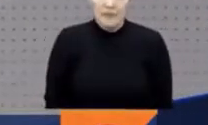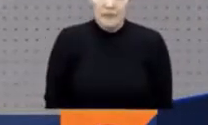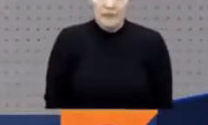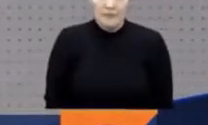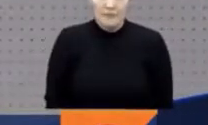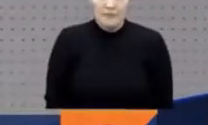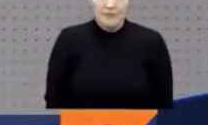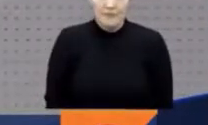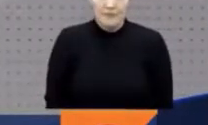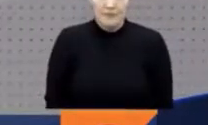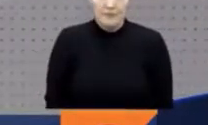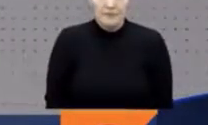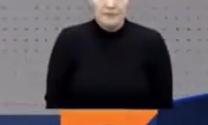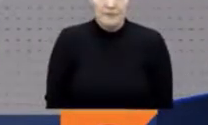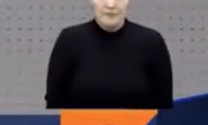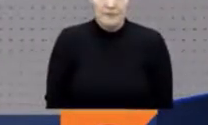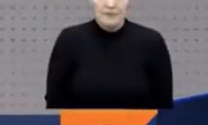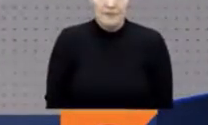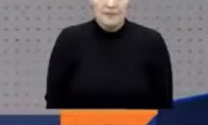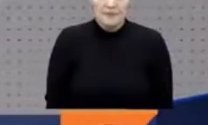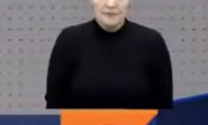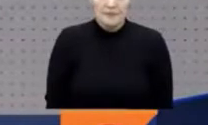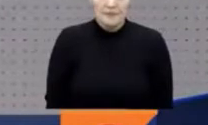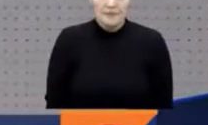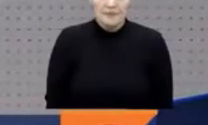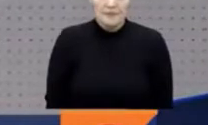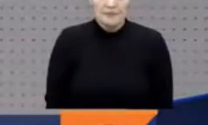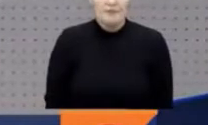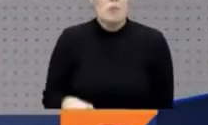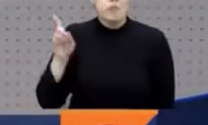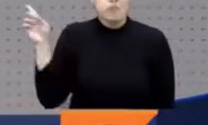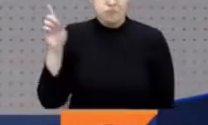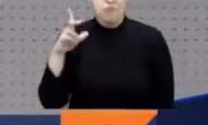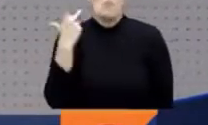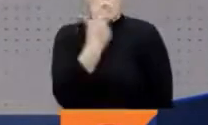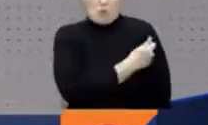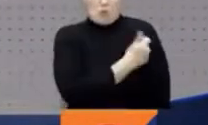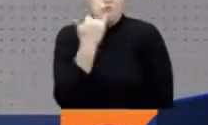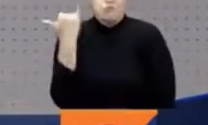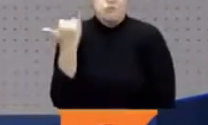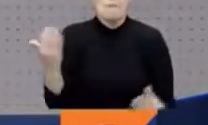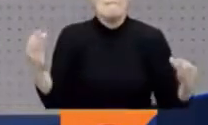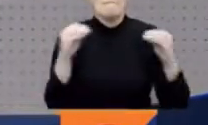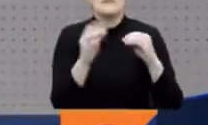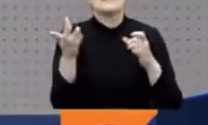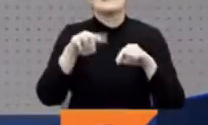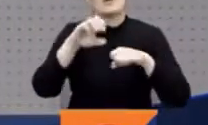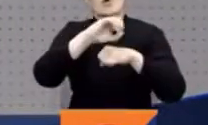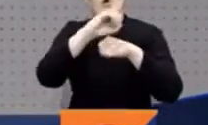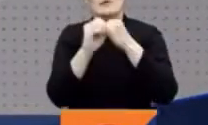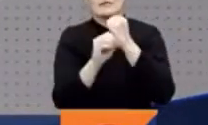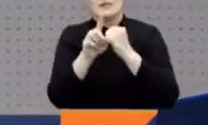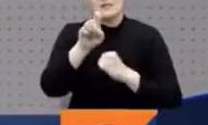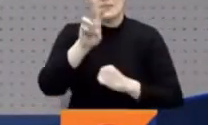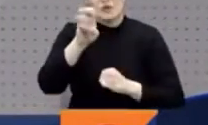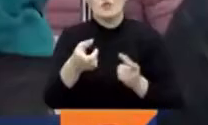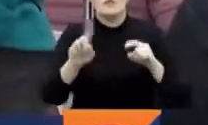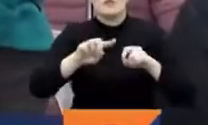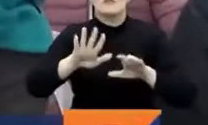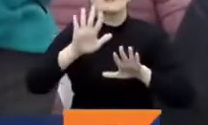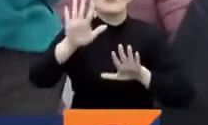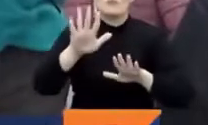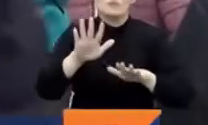Titán, Portal 80, Boulevard Niza, Parque La Colina y Santa Fe. Además del compensar de la carrera 68 y la biblioteca del